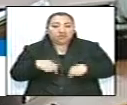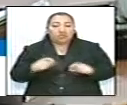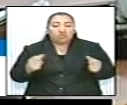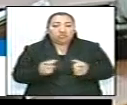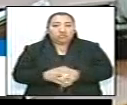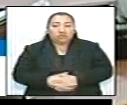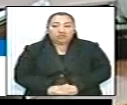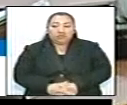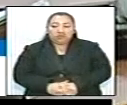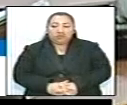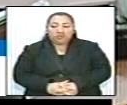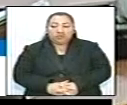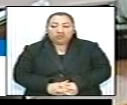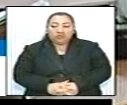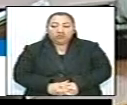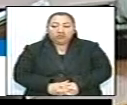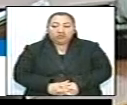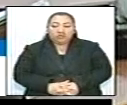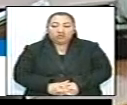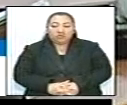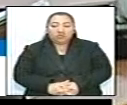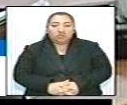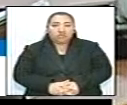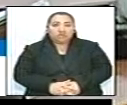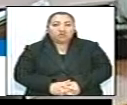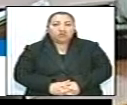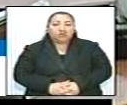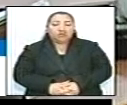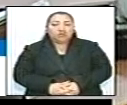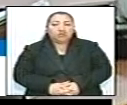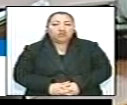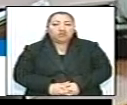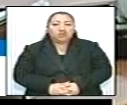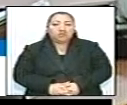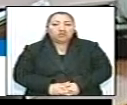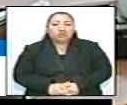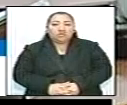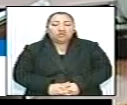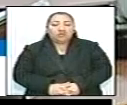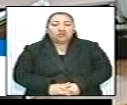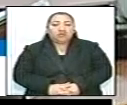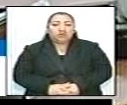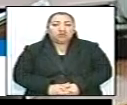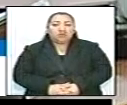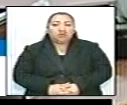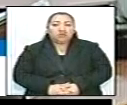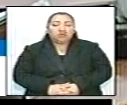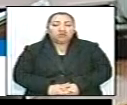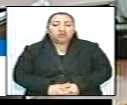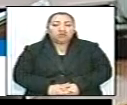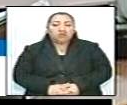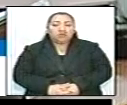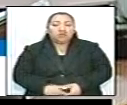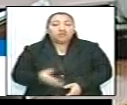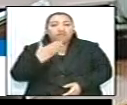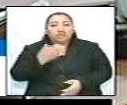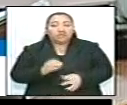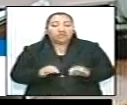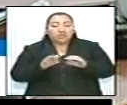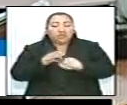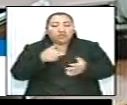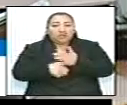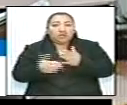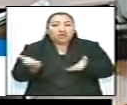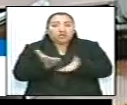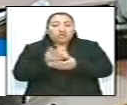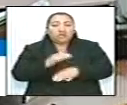comisión. En realidad, presidenta, agradezco por haber tomado priorizar el oficio que le envié